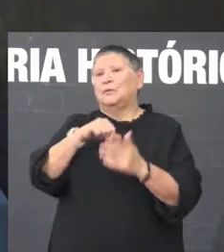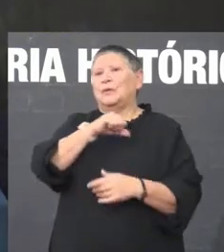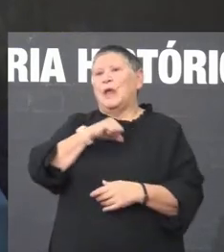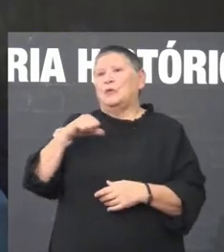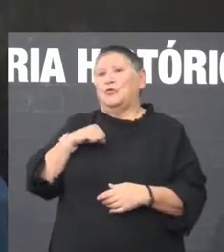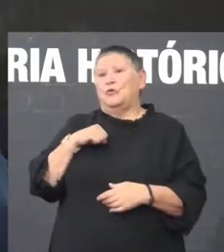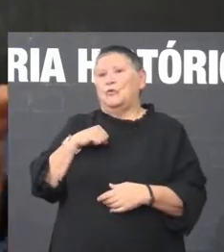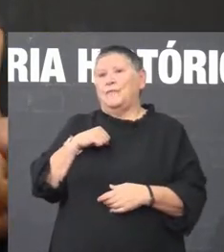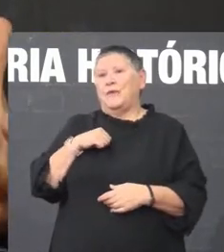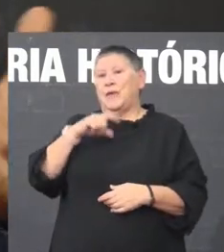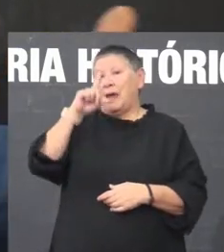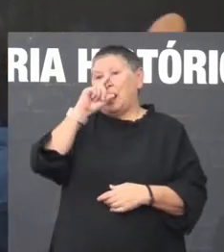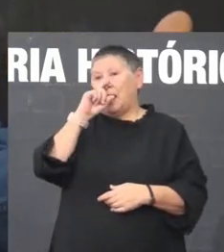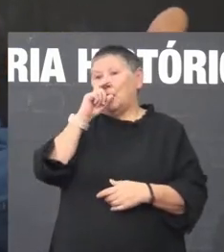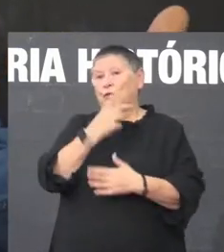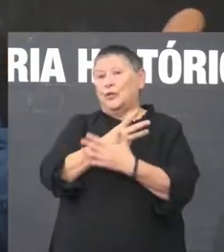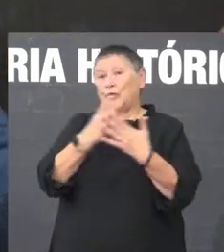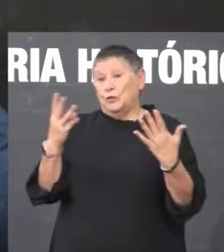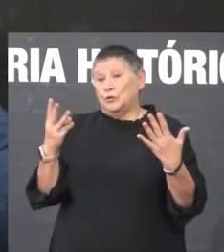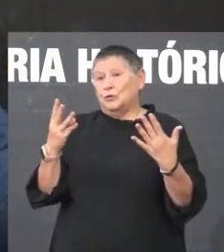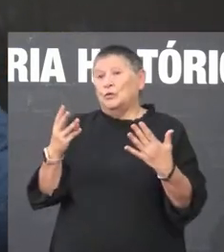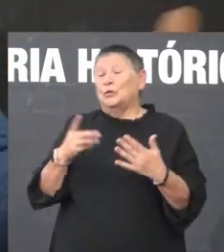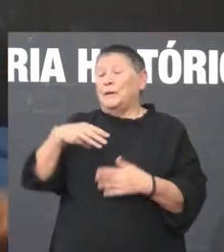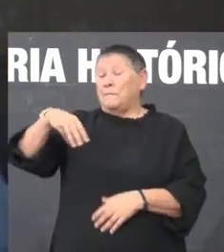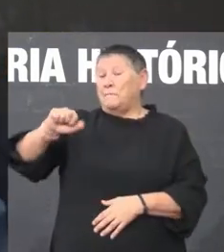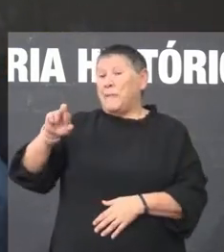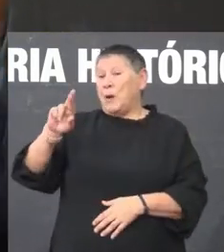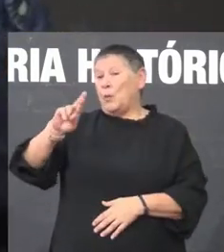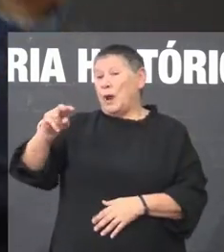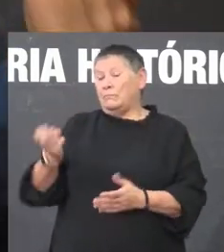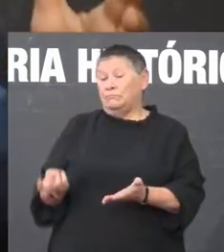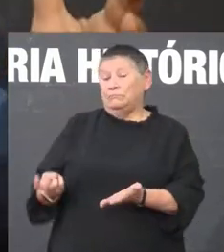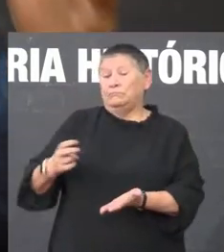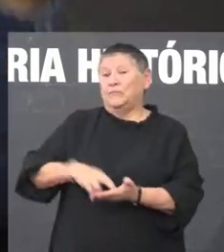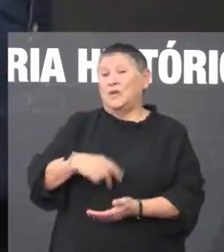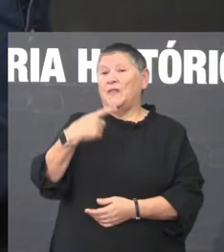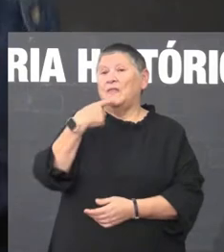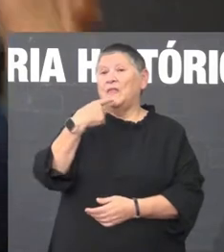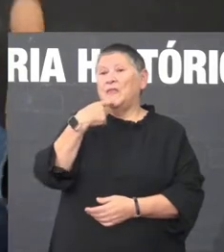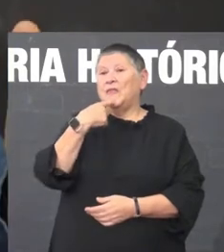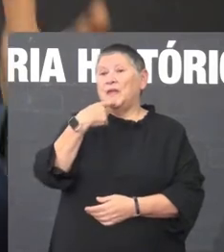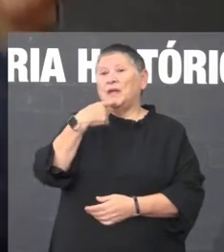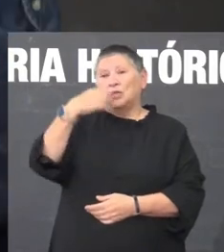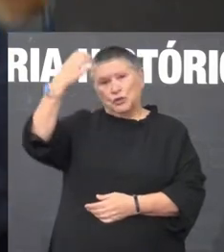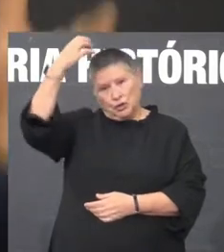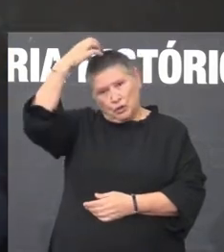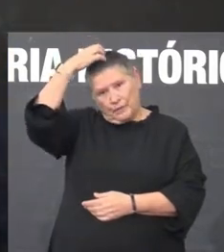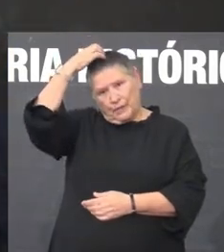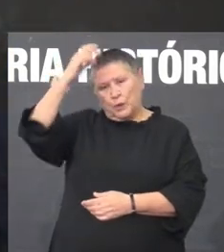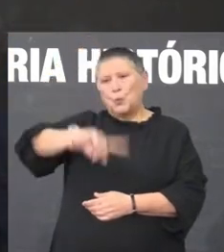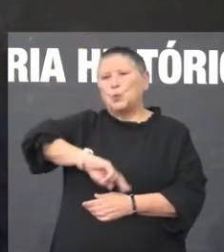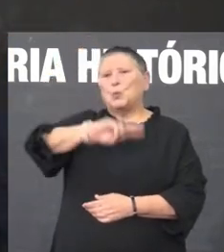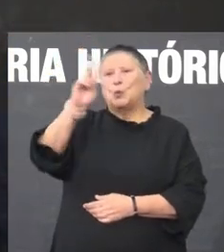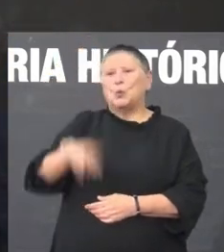1918, Maura se levanta y dice: de soberanía nunca nada.